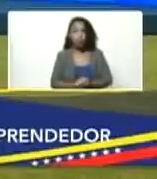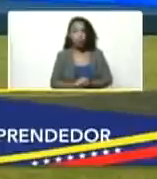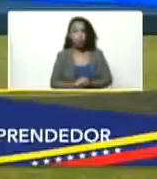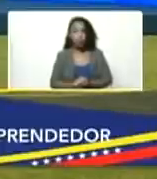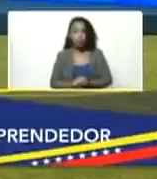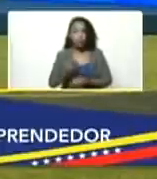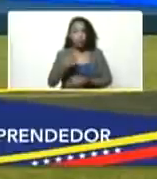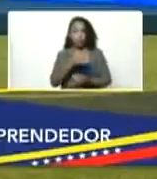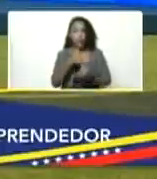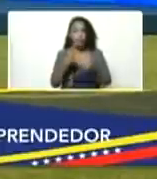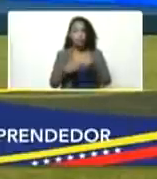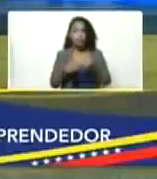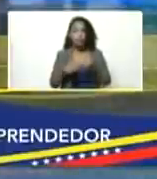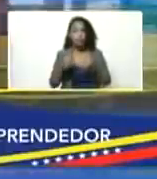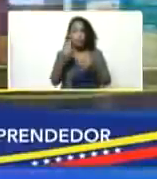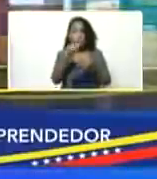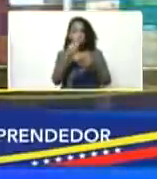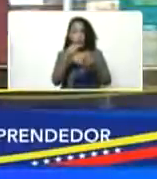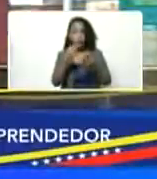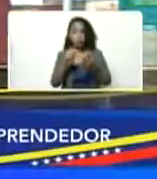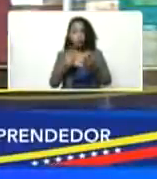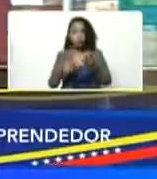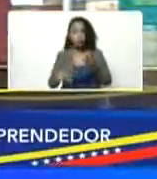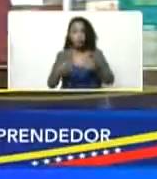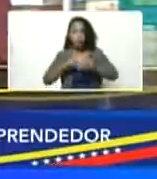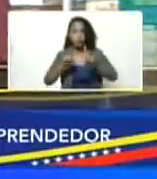sardina, mero, pargo,